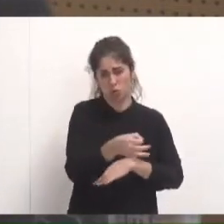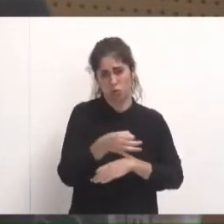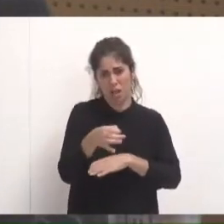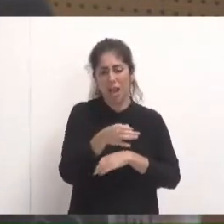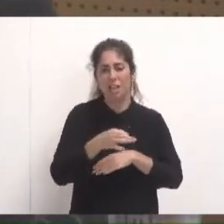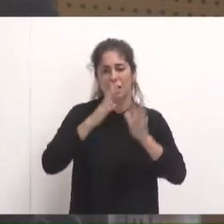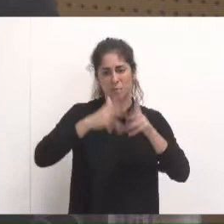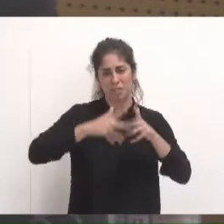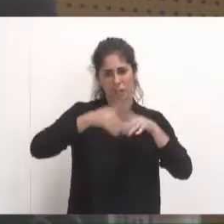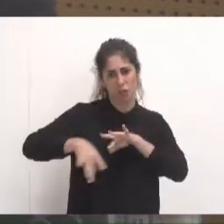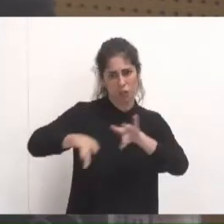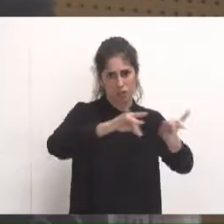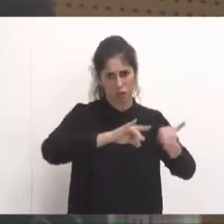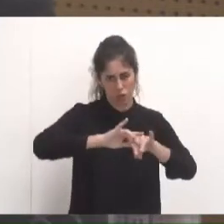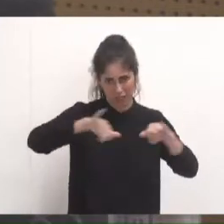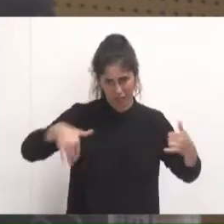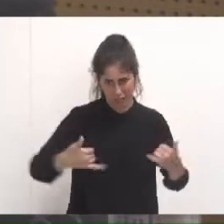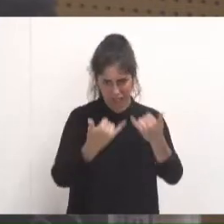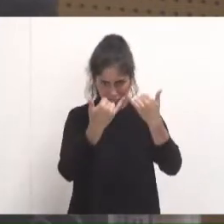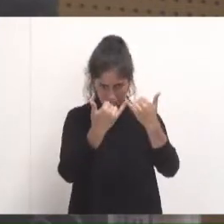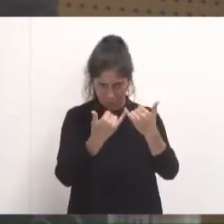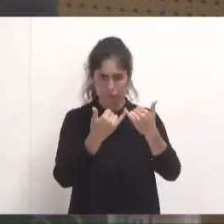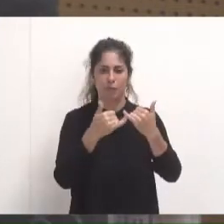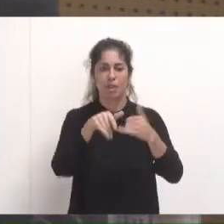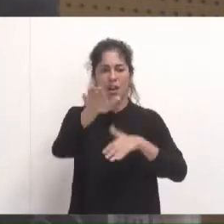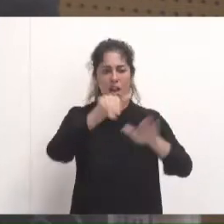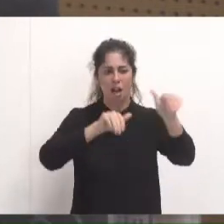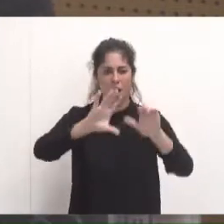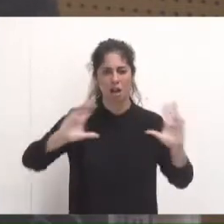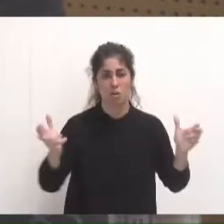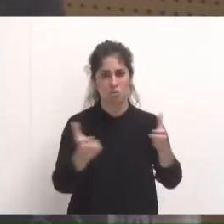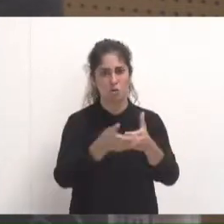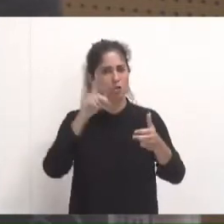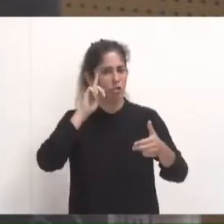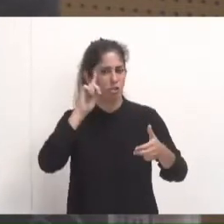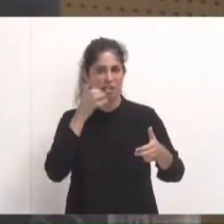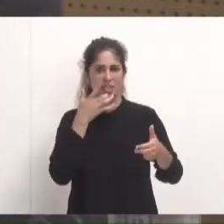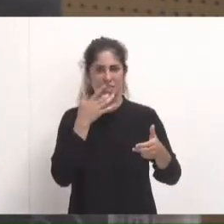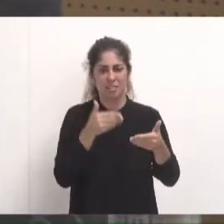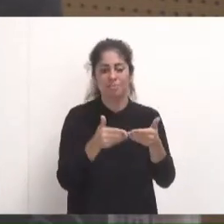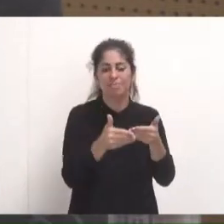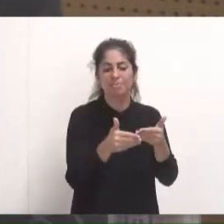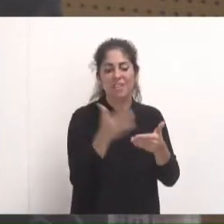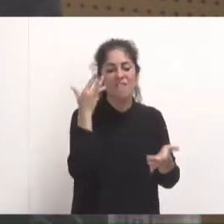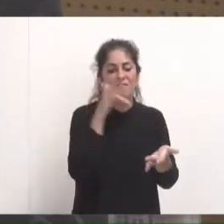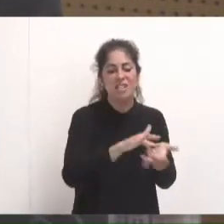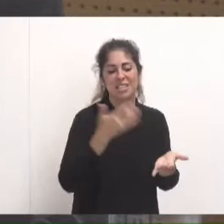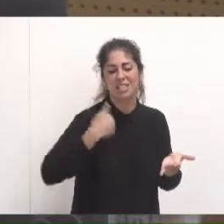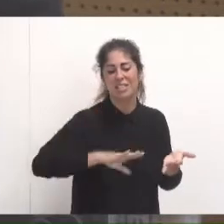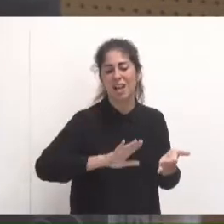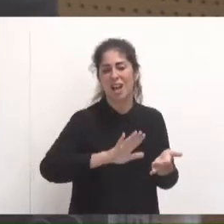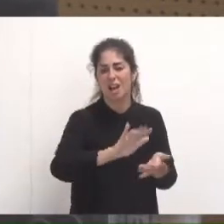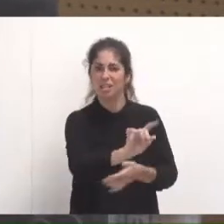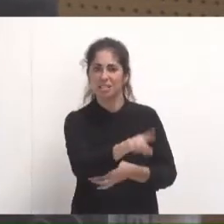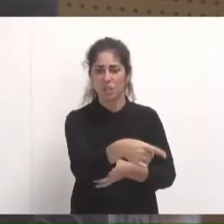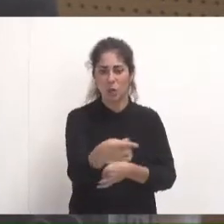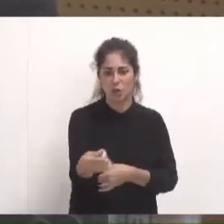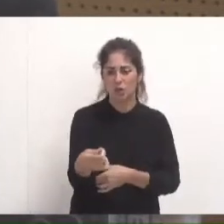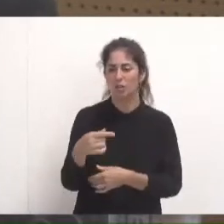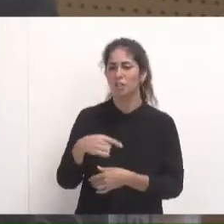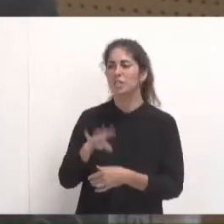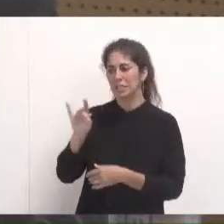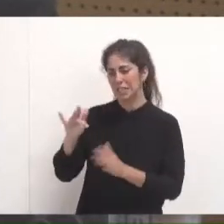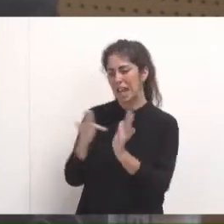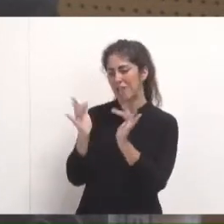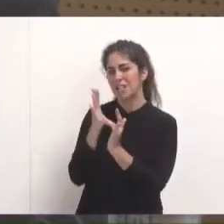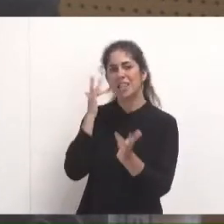No sé, señor presidente, si usted ya tiene alguna perspectiva de fecha para esto. Yo, si me permite la sugerencia... El 12 de abril. Pues perfecto. Creo que abril es